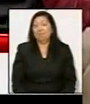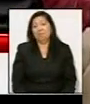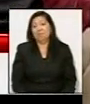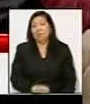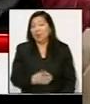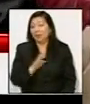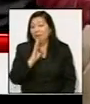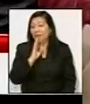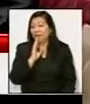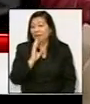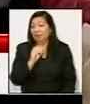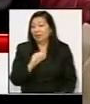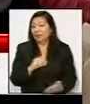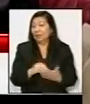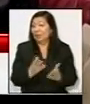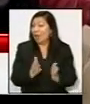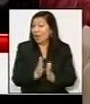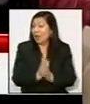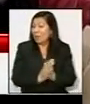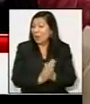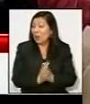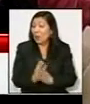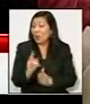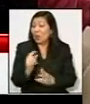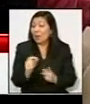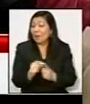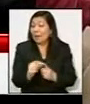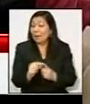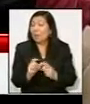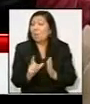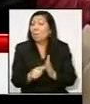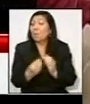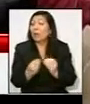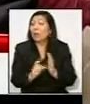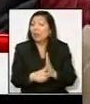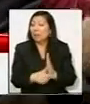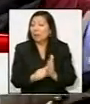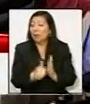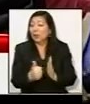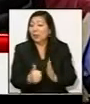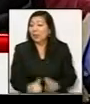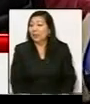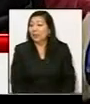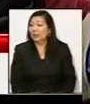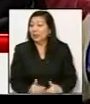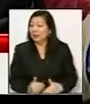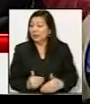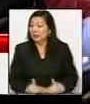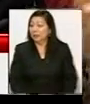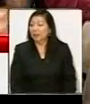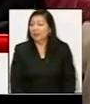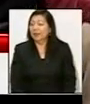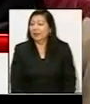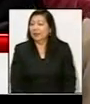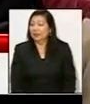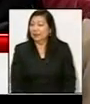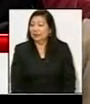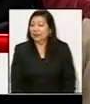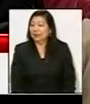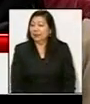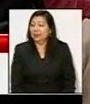pero lo que pasa que no aprovecha para hacer uso de la palabra porque después por otro artículo se puede alargar demasiado y este muy breve